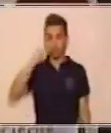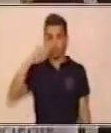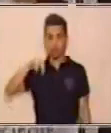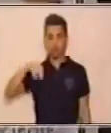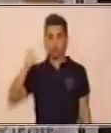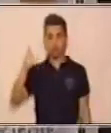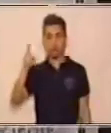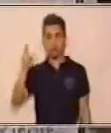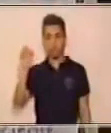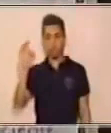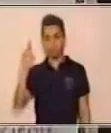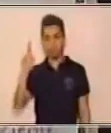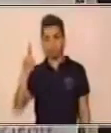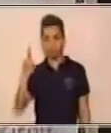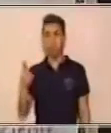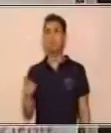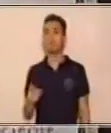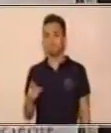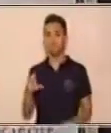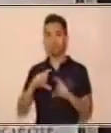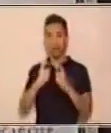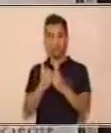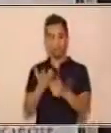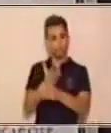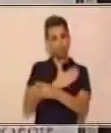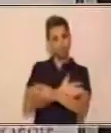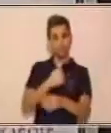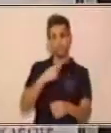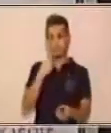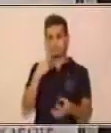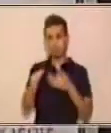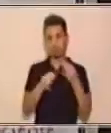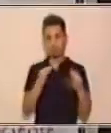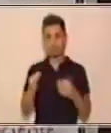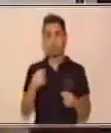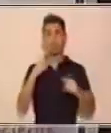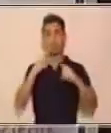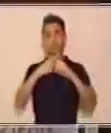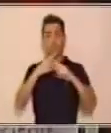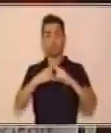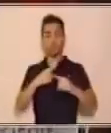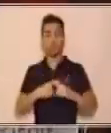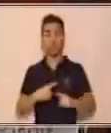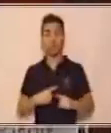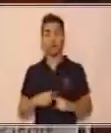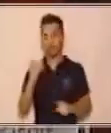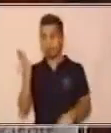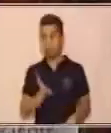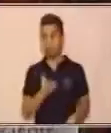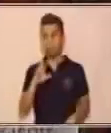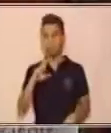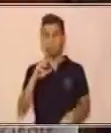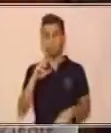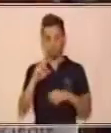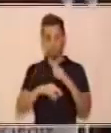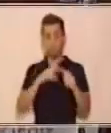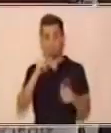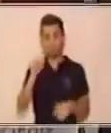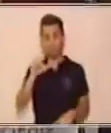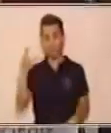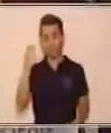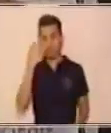la multiplicación de fracciones. ¿Recuerdas que para multiplicar es necesario que recordemos que